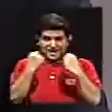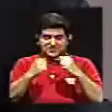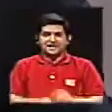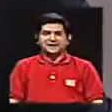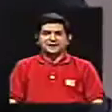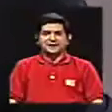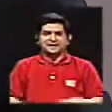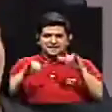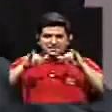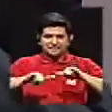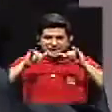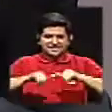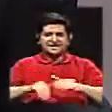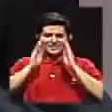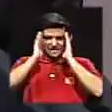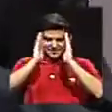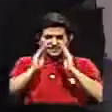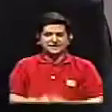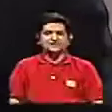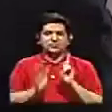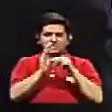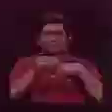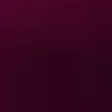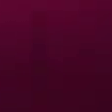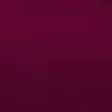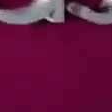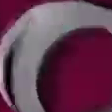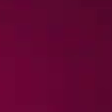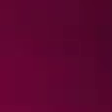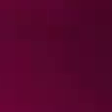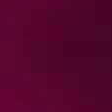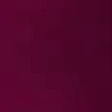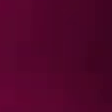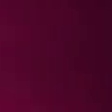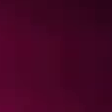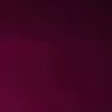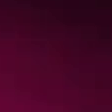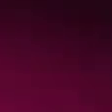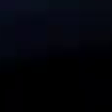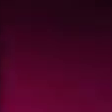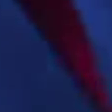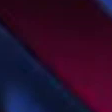no se desprende de su pantalla. En unos minutos estamos de regreso.